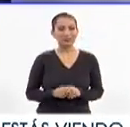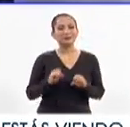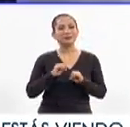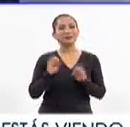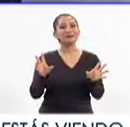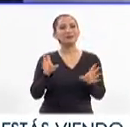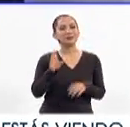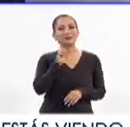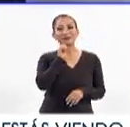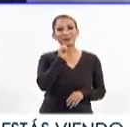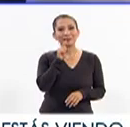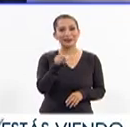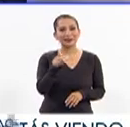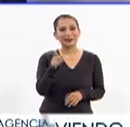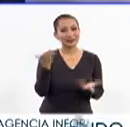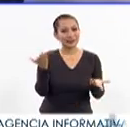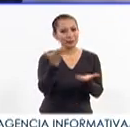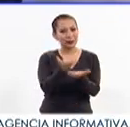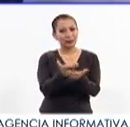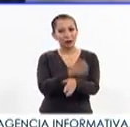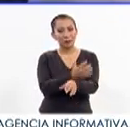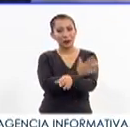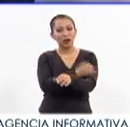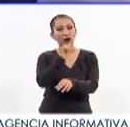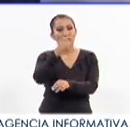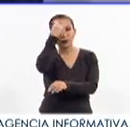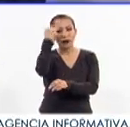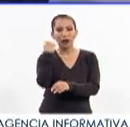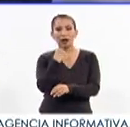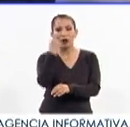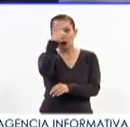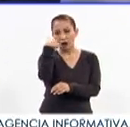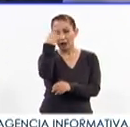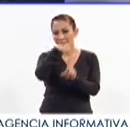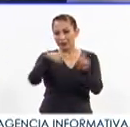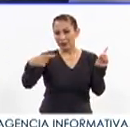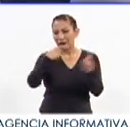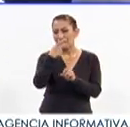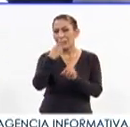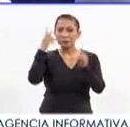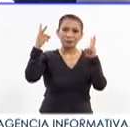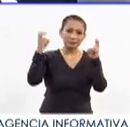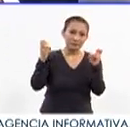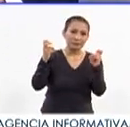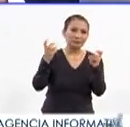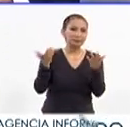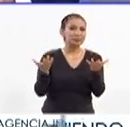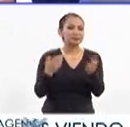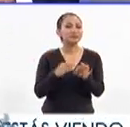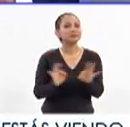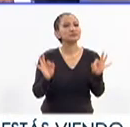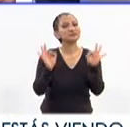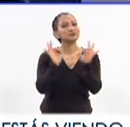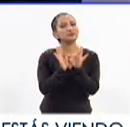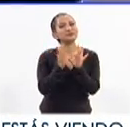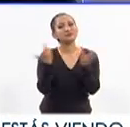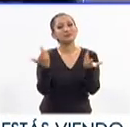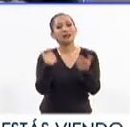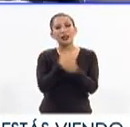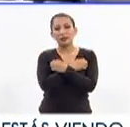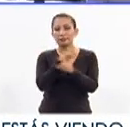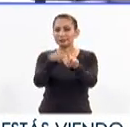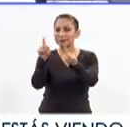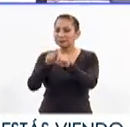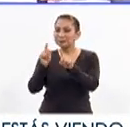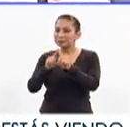por supuesto, pedirles que nos acompañen esta hora y media para poder hablar sobre la importancia de la educación en